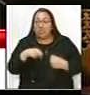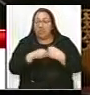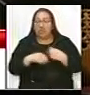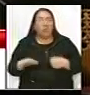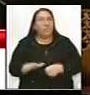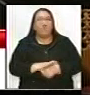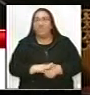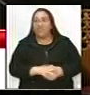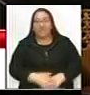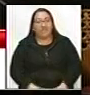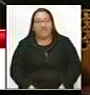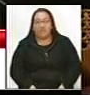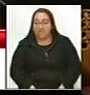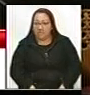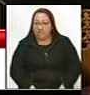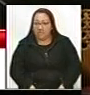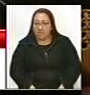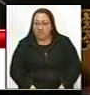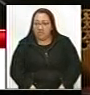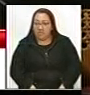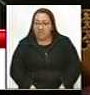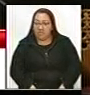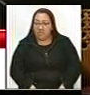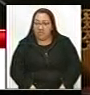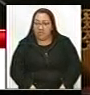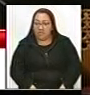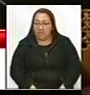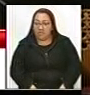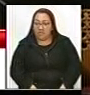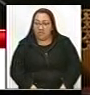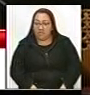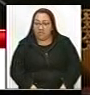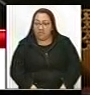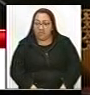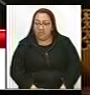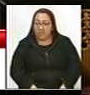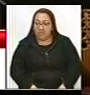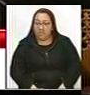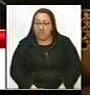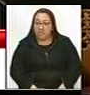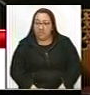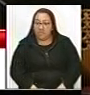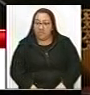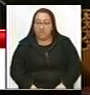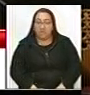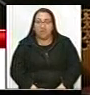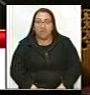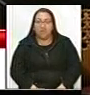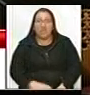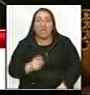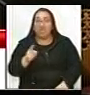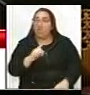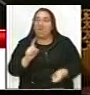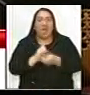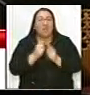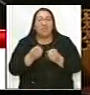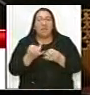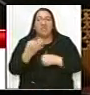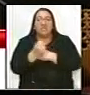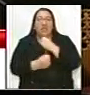insuficiente claramente insuficiente y esa situación no había cambiado en varios años